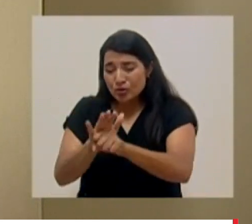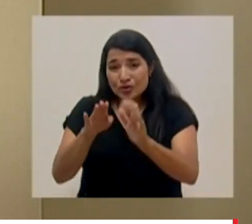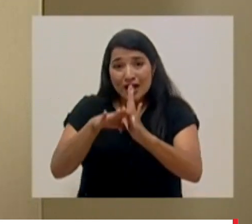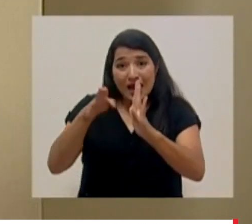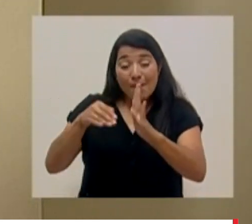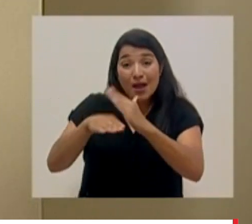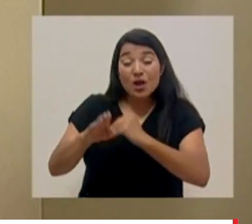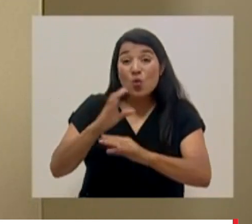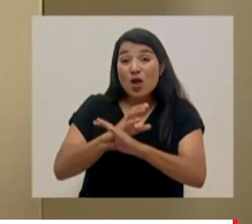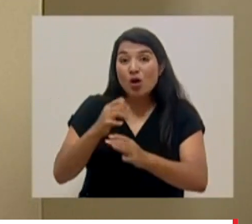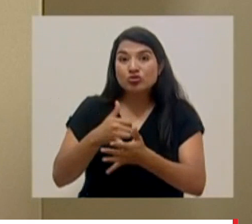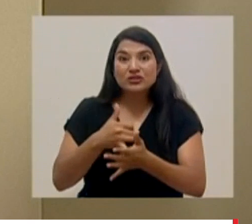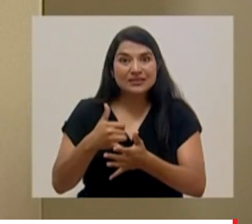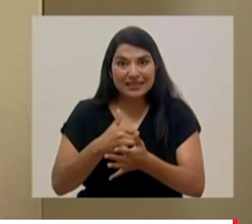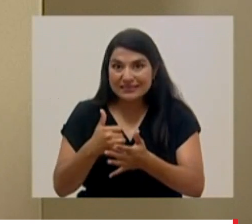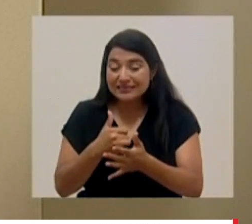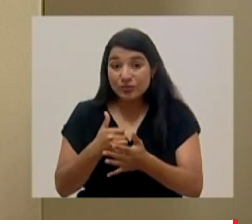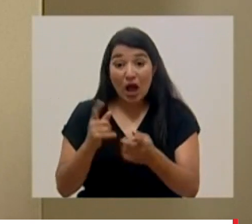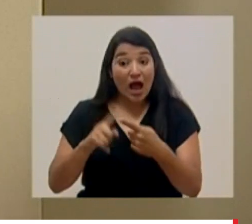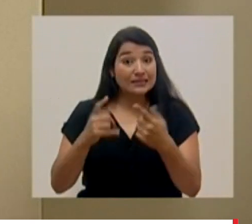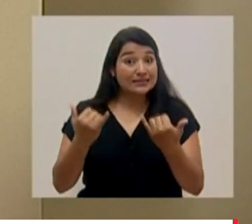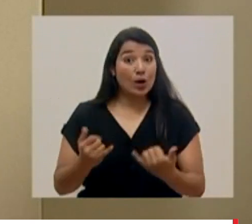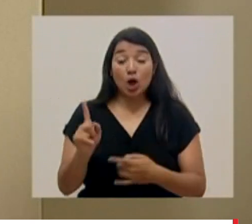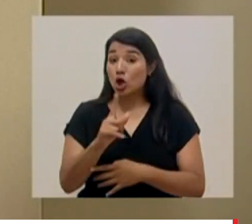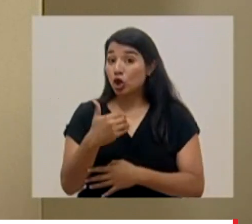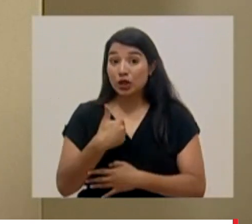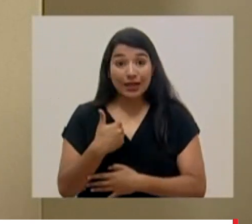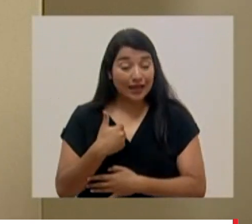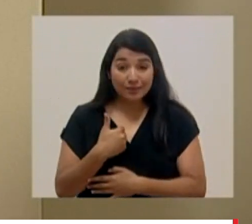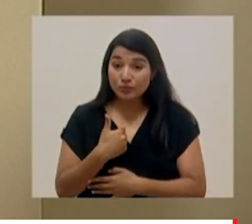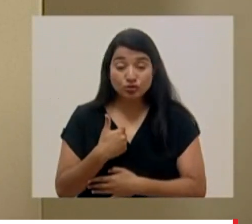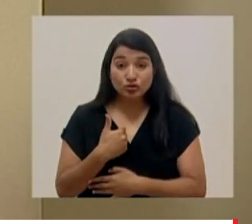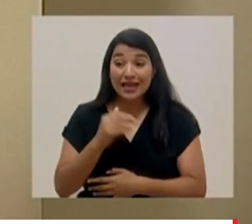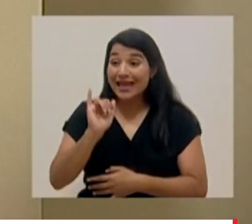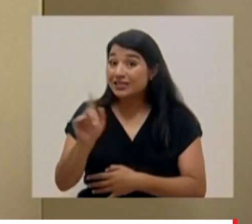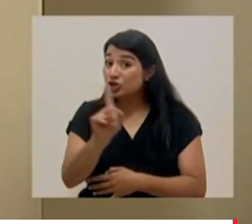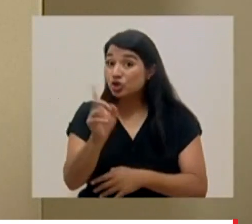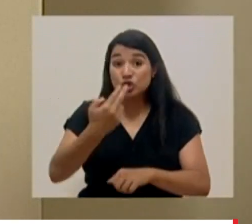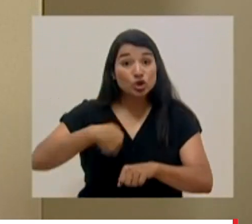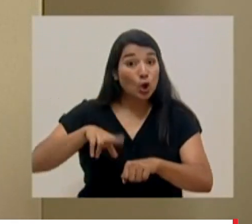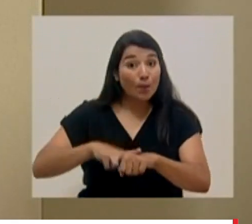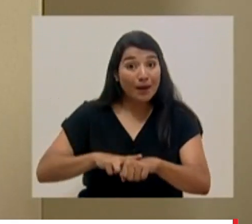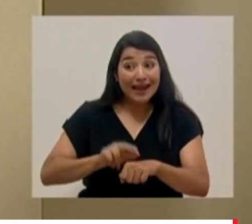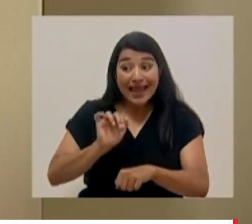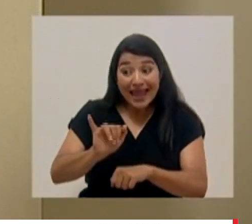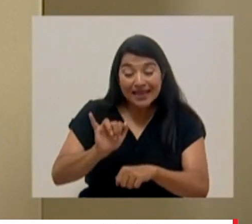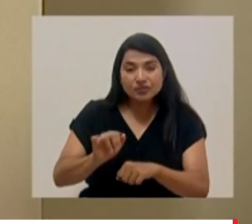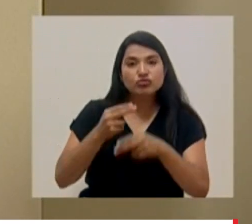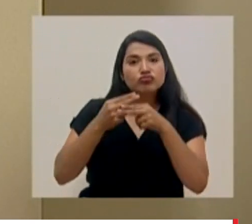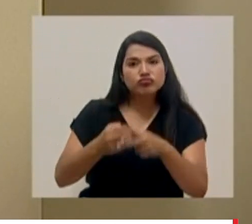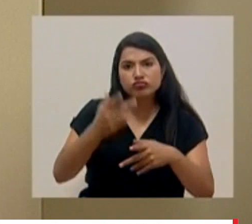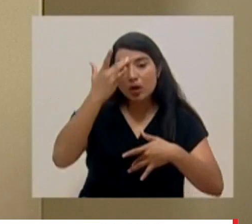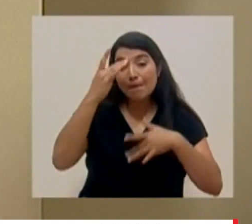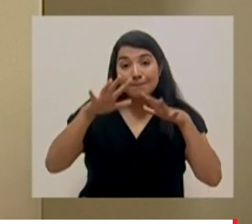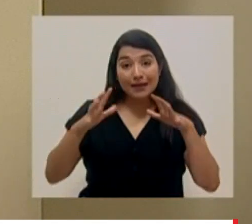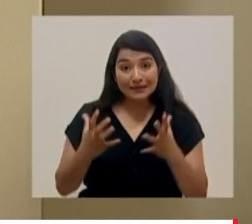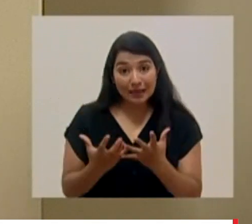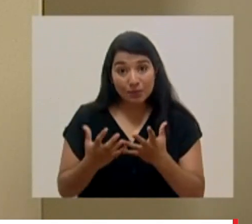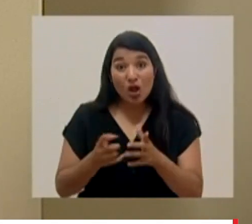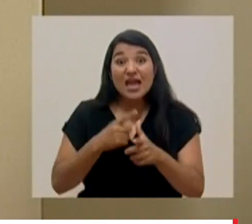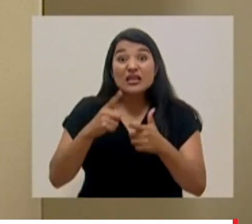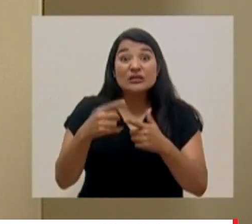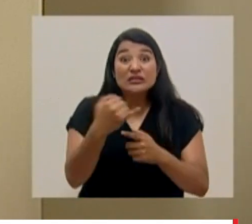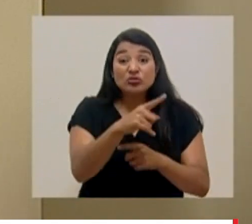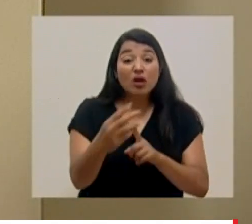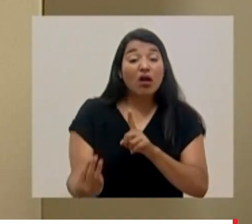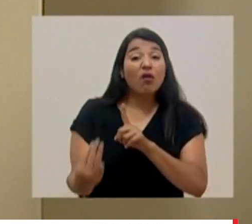no tenemos. Esto no es normal. Esto es una pandemia. Entonces, cuando reciban mensajes